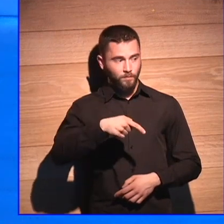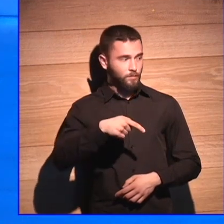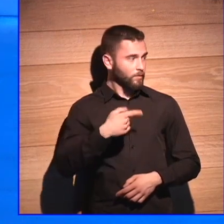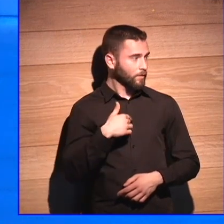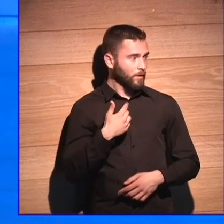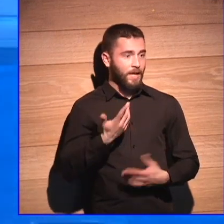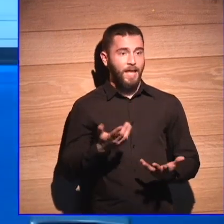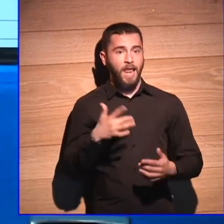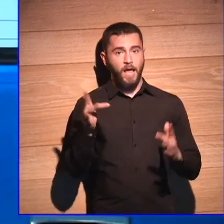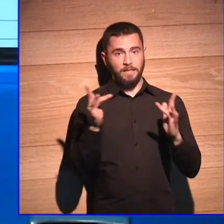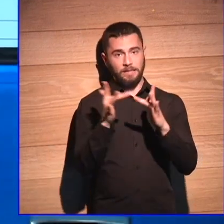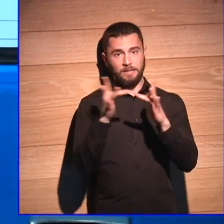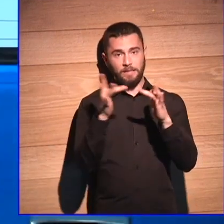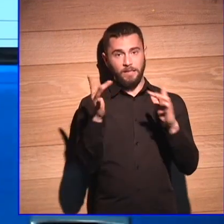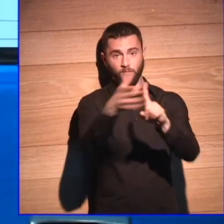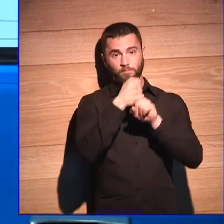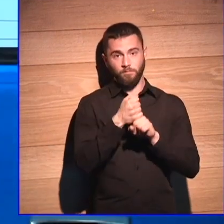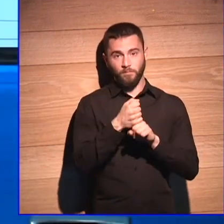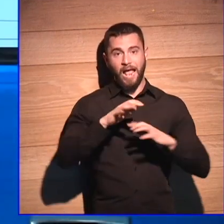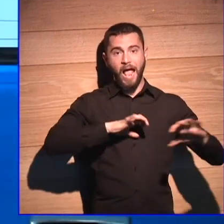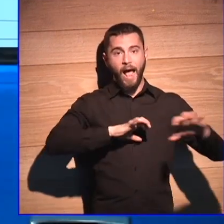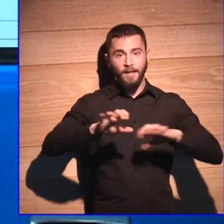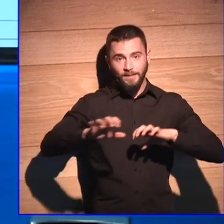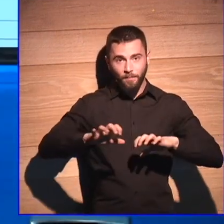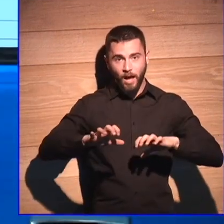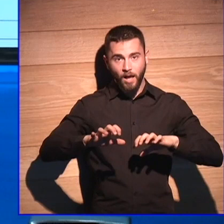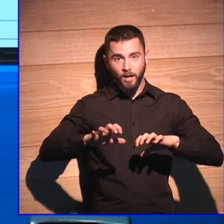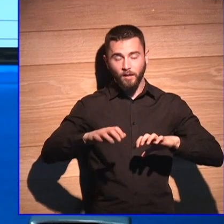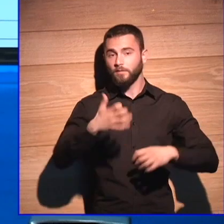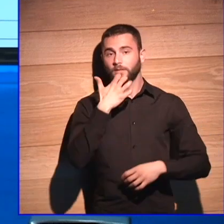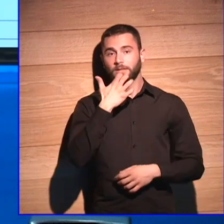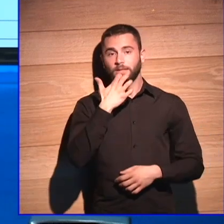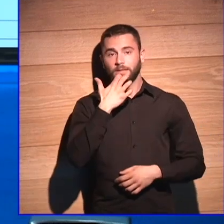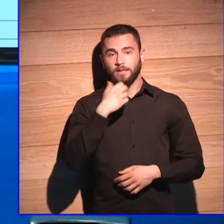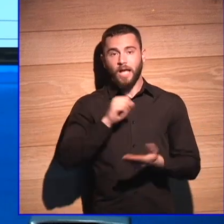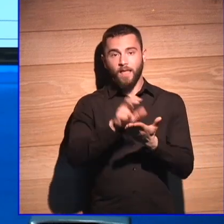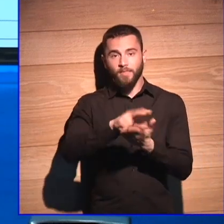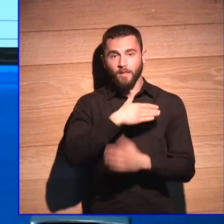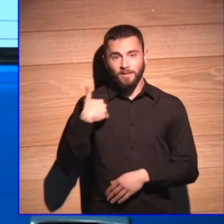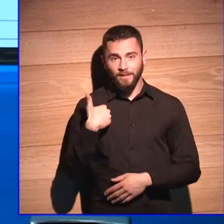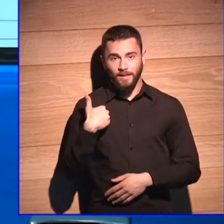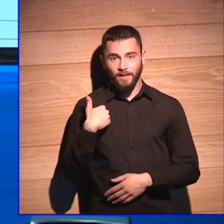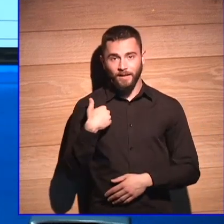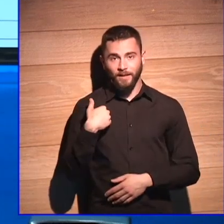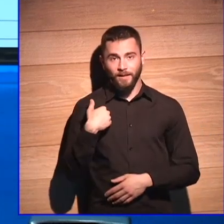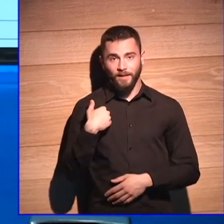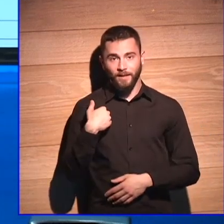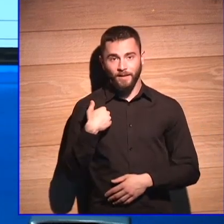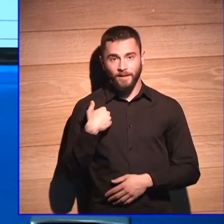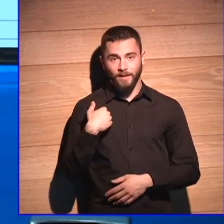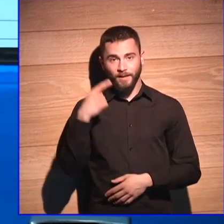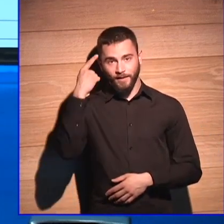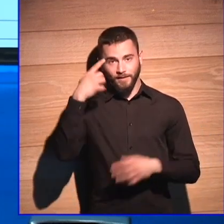esta señal es capaz de activar y mover, o sea, cuando hace intención de andar, que